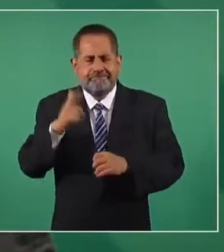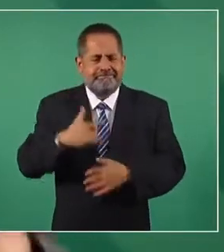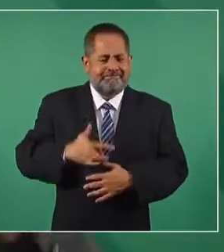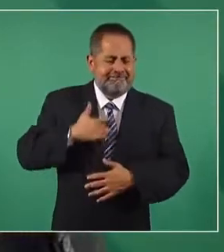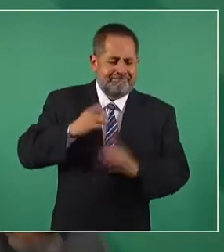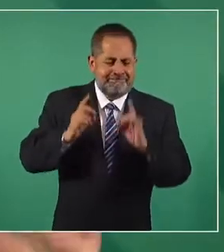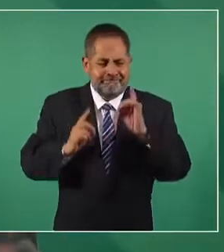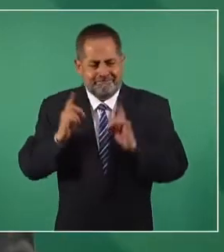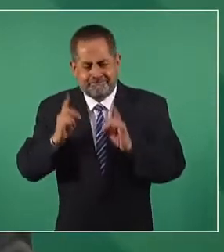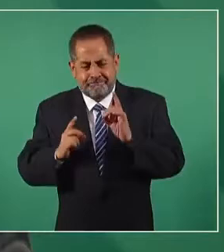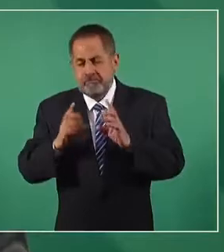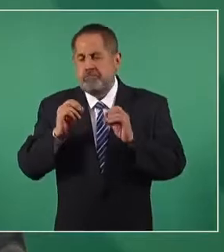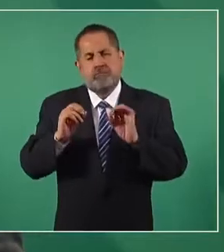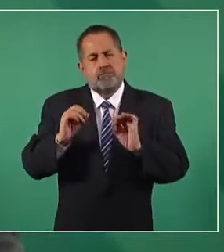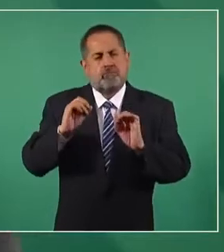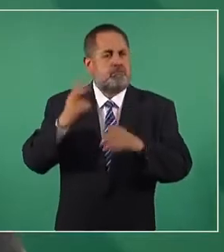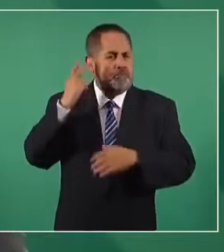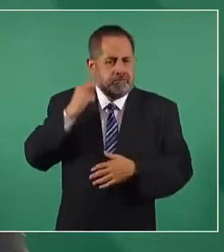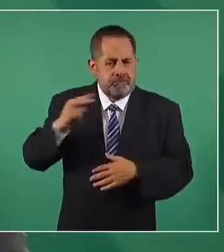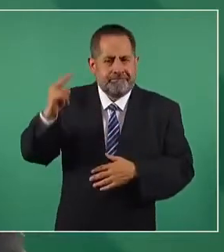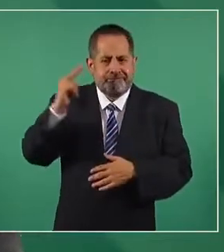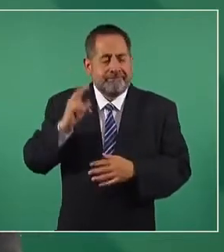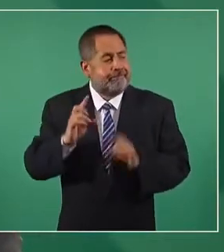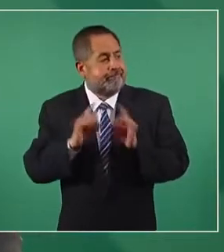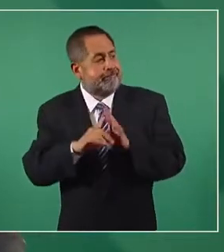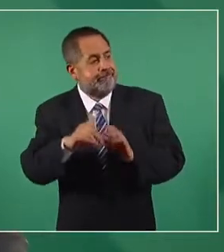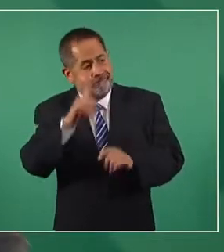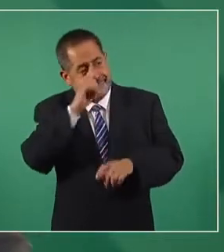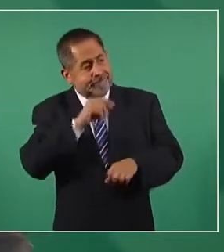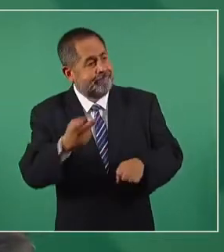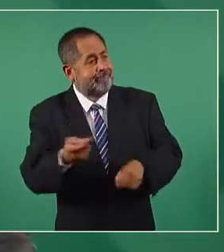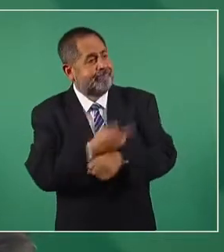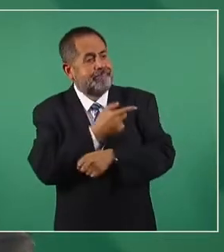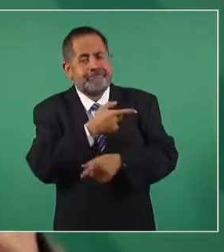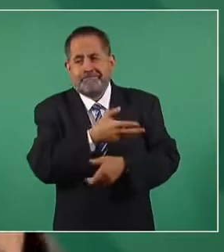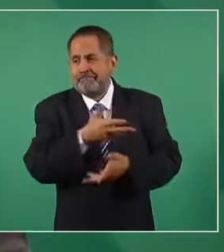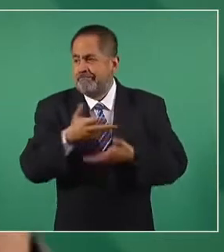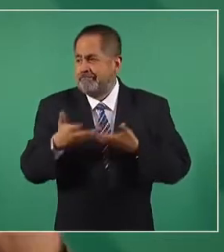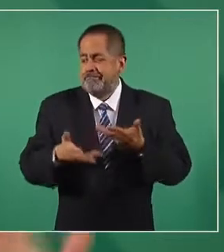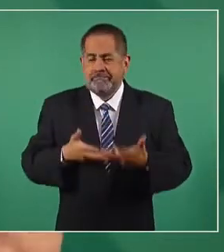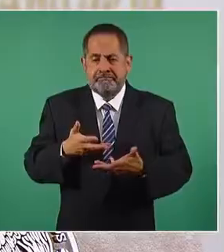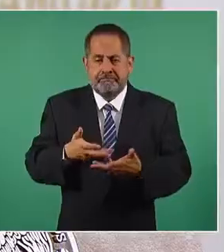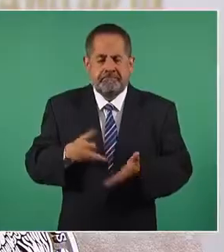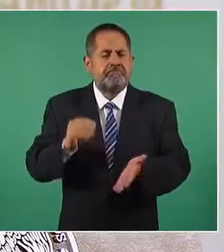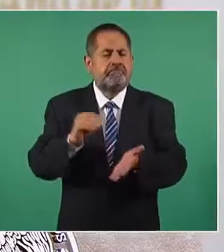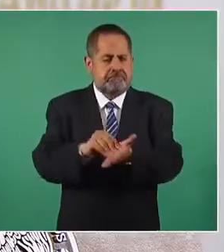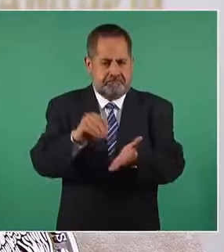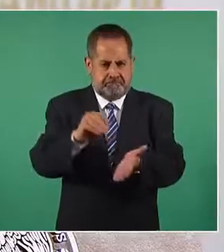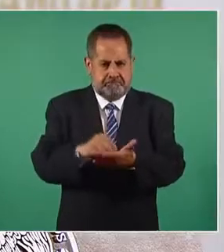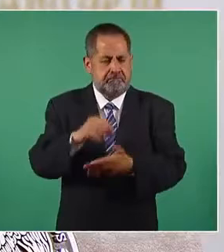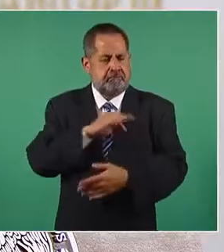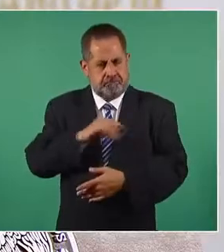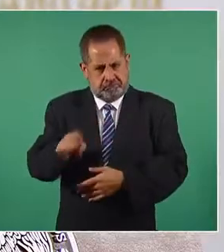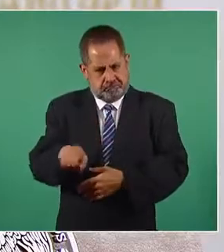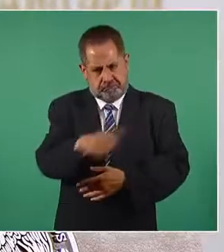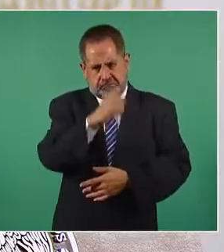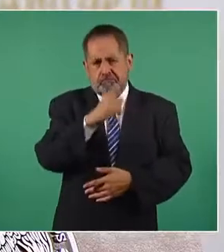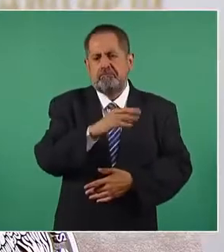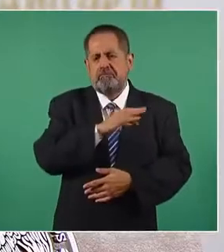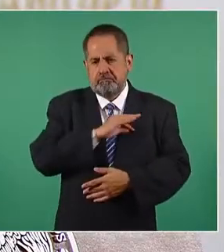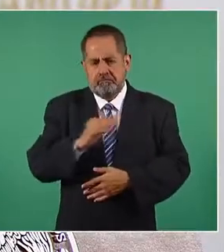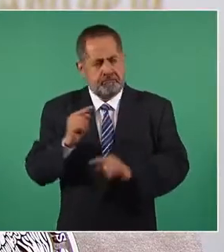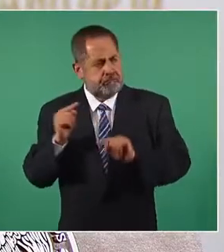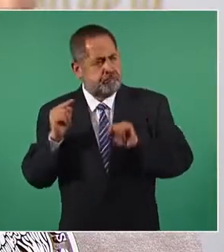estaba disponible, viajó cuando le tocó vacunar en su localidad, sigue siendo bienvenidas todas las personas